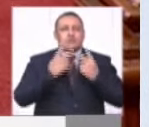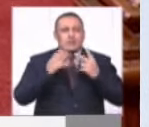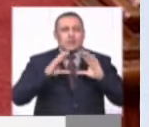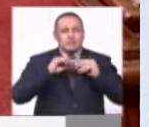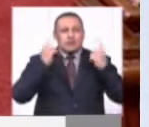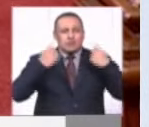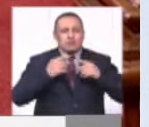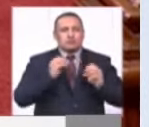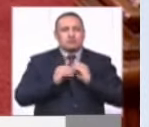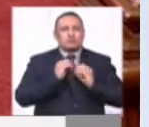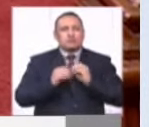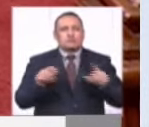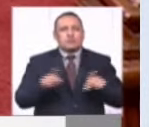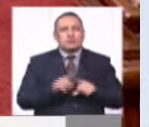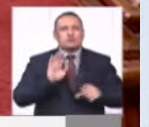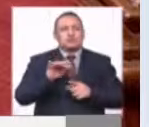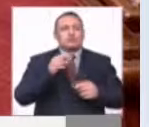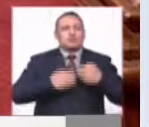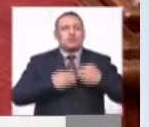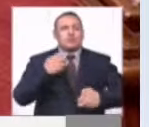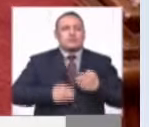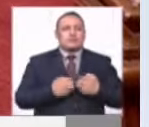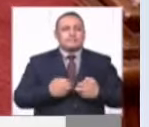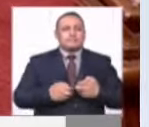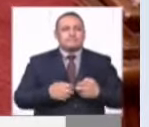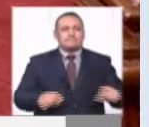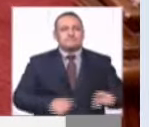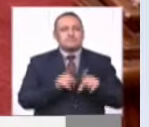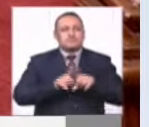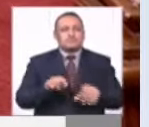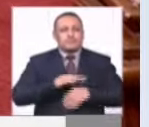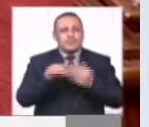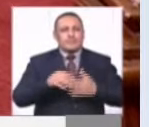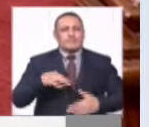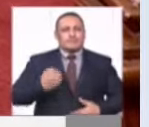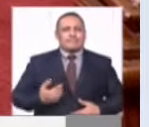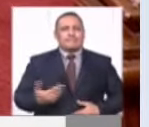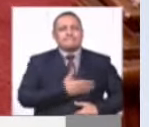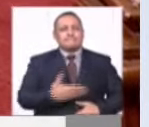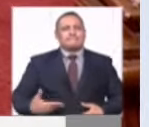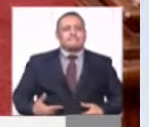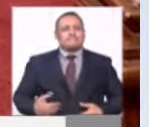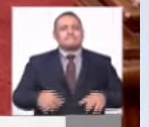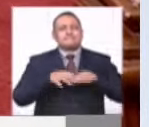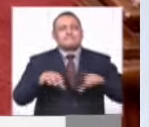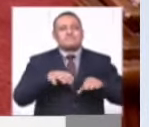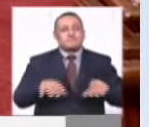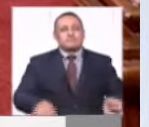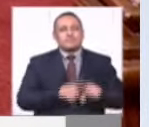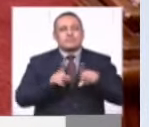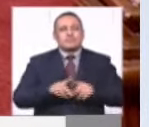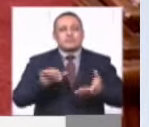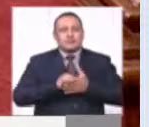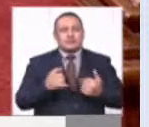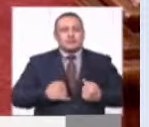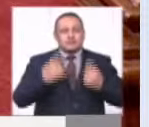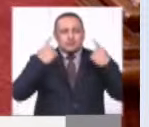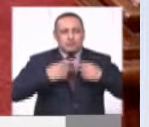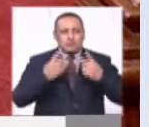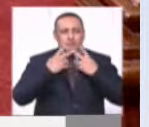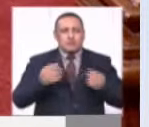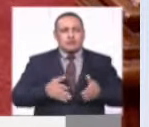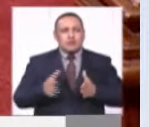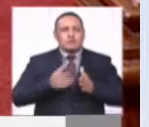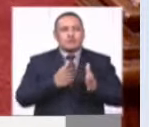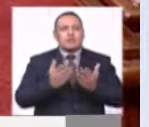a encontrar las soluciones a sus problemas. Todo ello, señor presidente, lo hacemos porque estamos convencidos que la